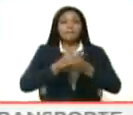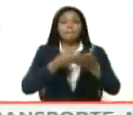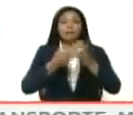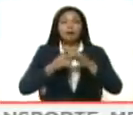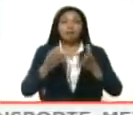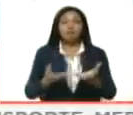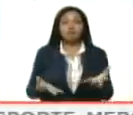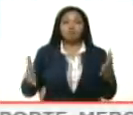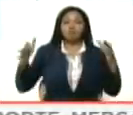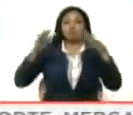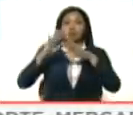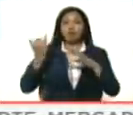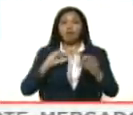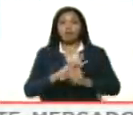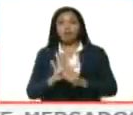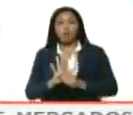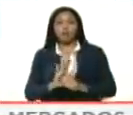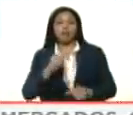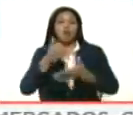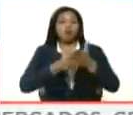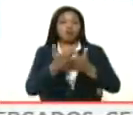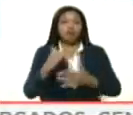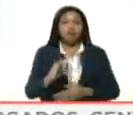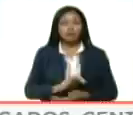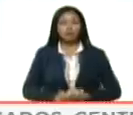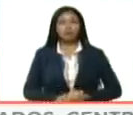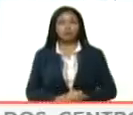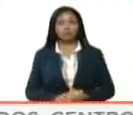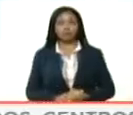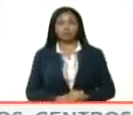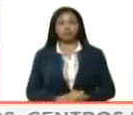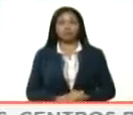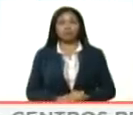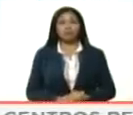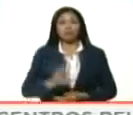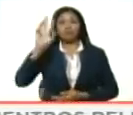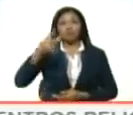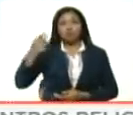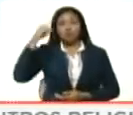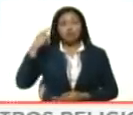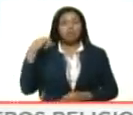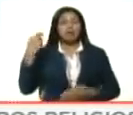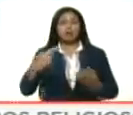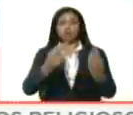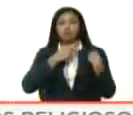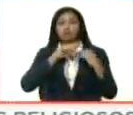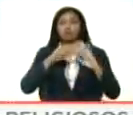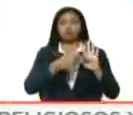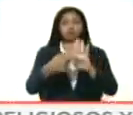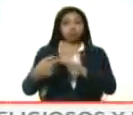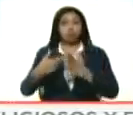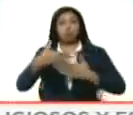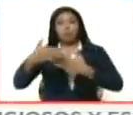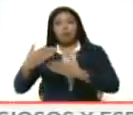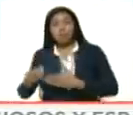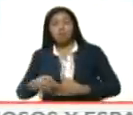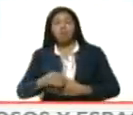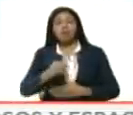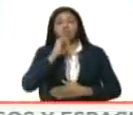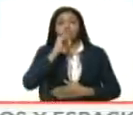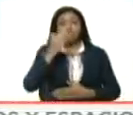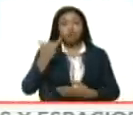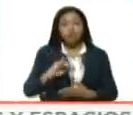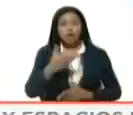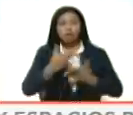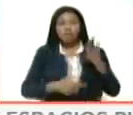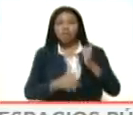por COVID-19, y como cada día hacemos de manera responsable, compartimos con el pueblo de Venezuela el boletín,